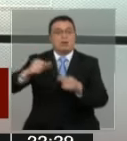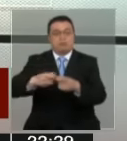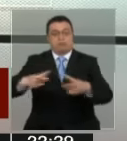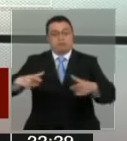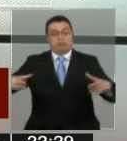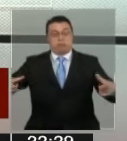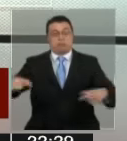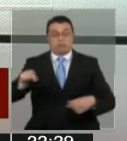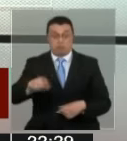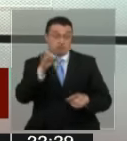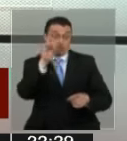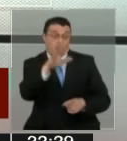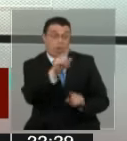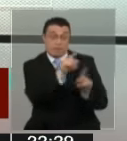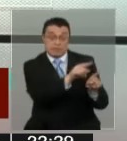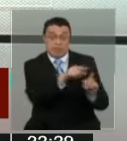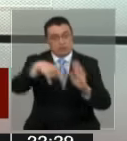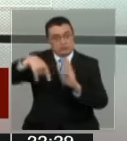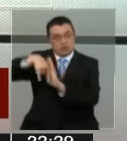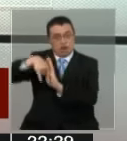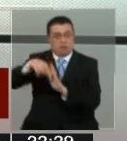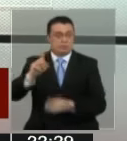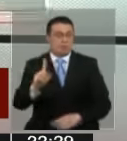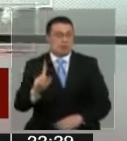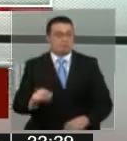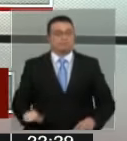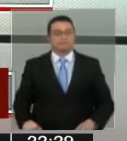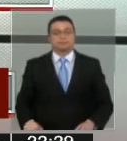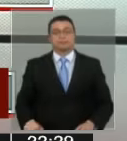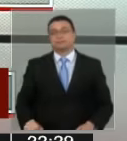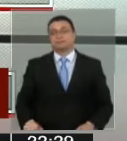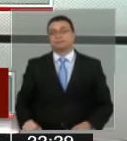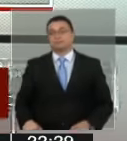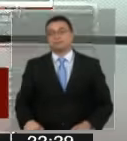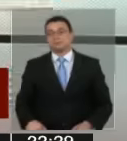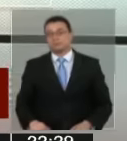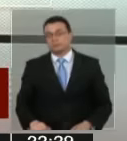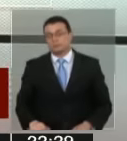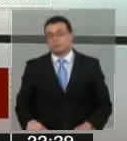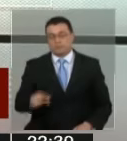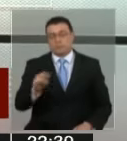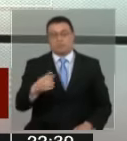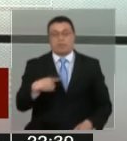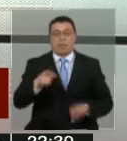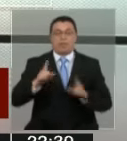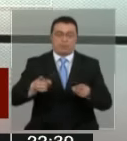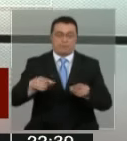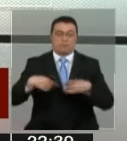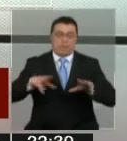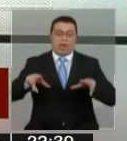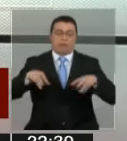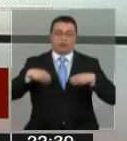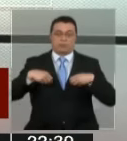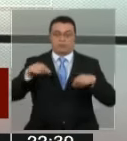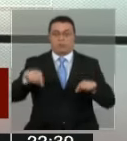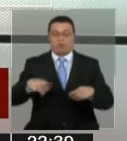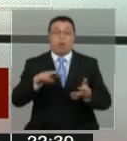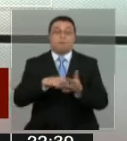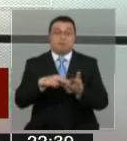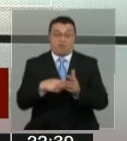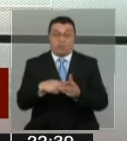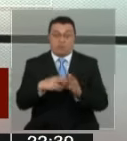un fenómeno de Chiloé solamente. Yo, muy breve, pero yo creo que hay que asumir que hay en este minuto un problema